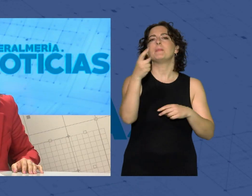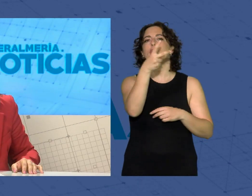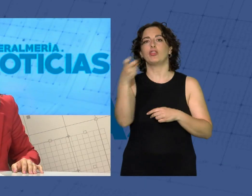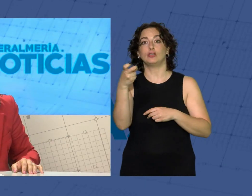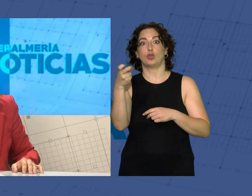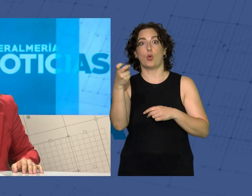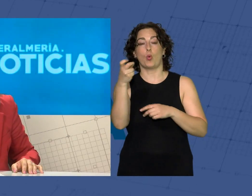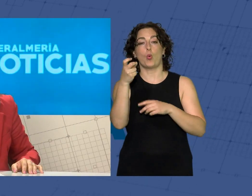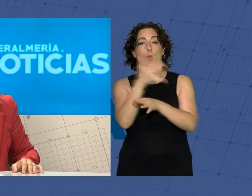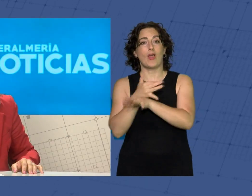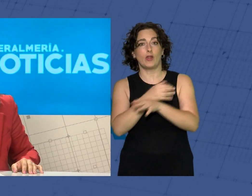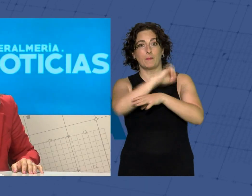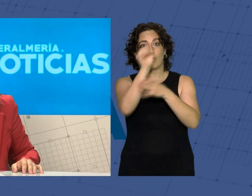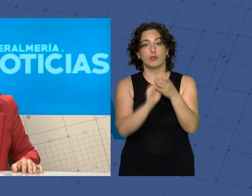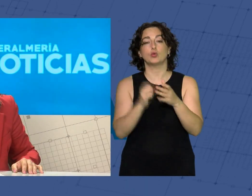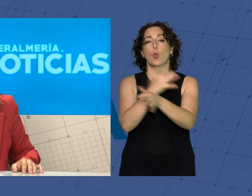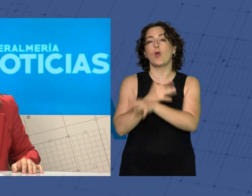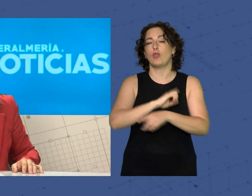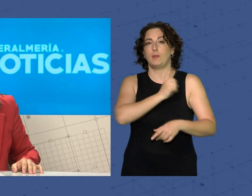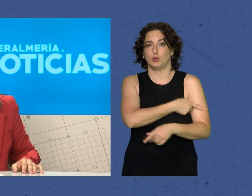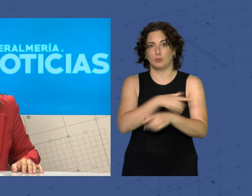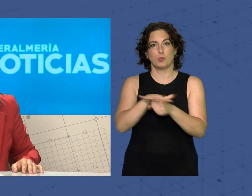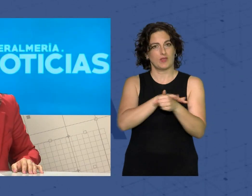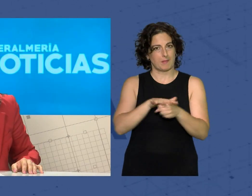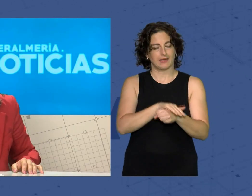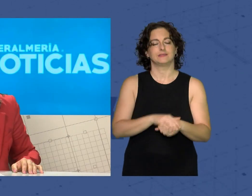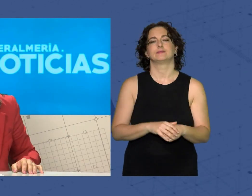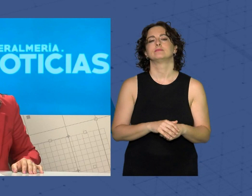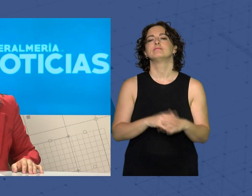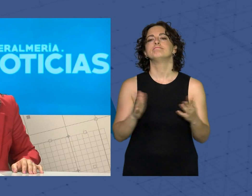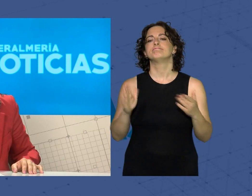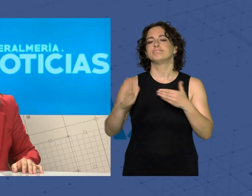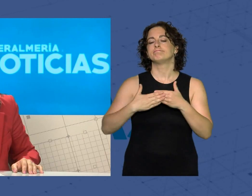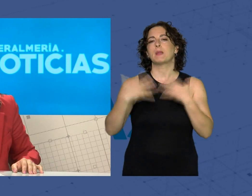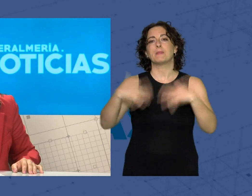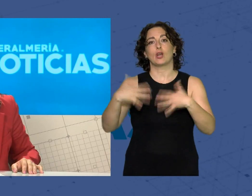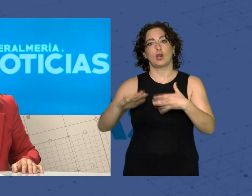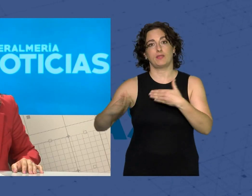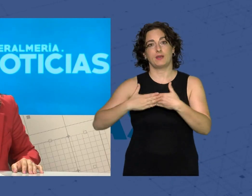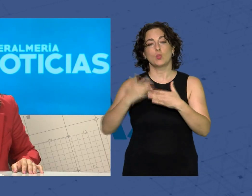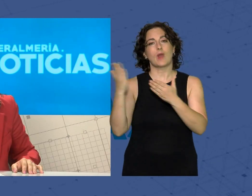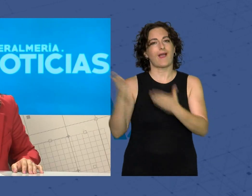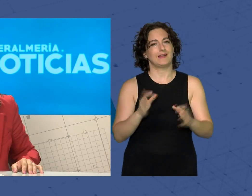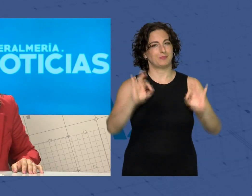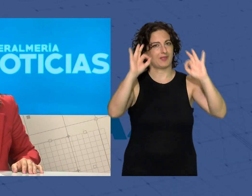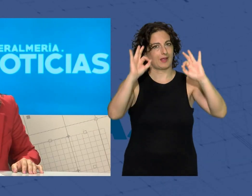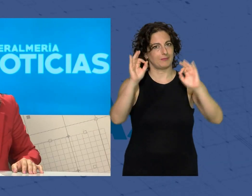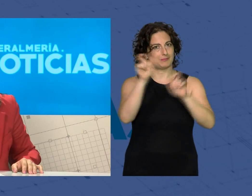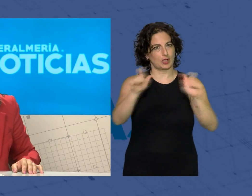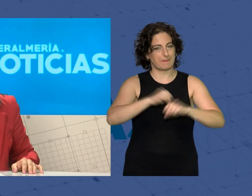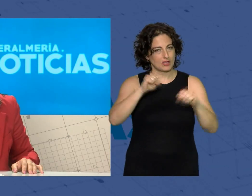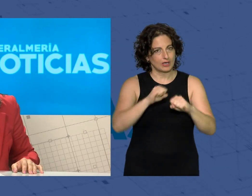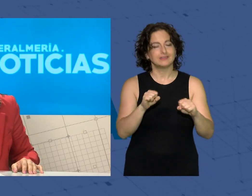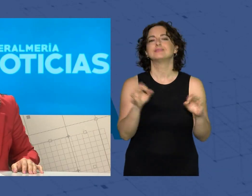compiten en los Juegos Deportivos Municipales en esta disciplina. Cerramos el miércoles con una gala muy especial para nuestros mayores